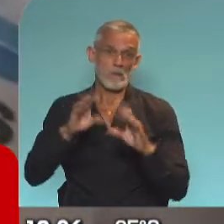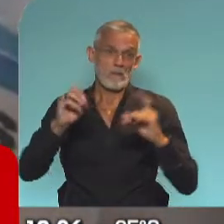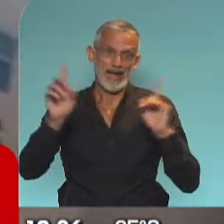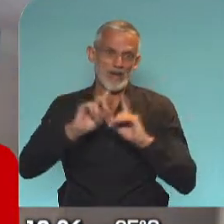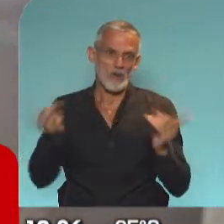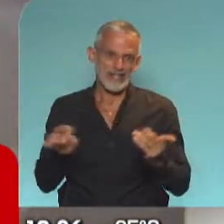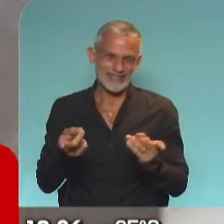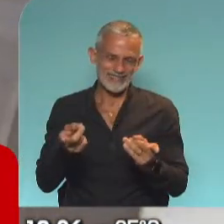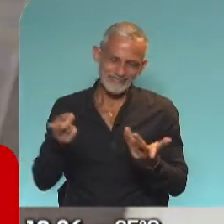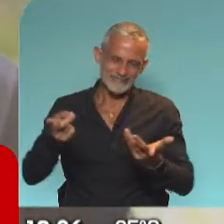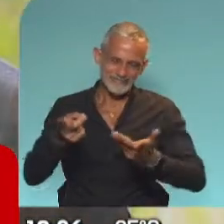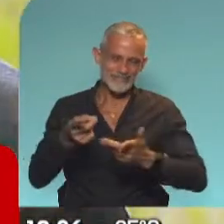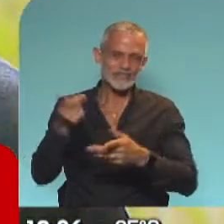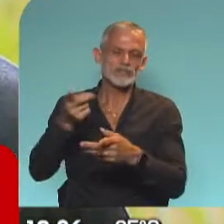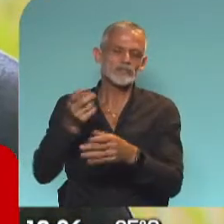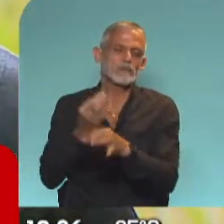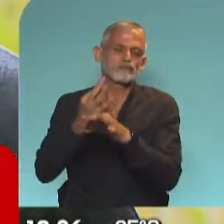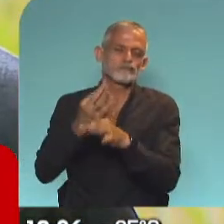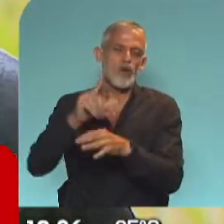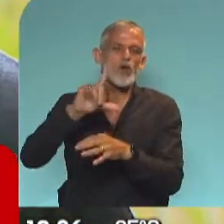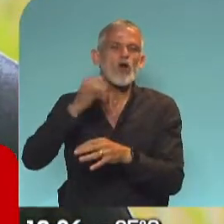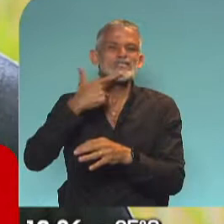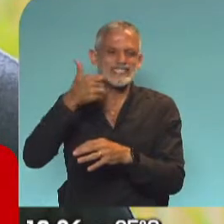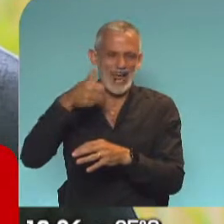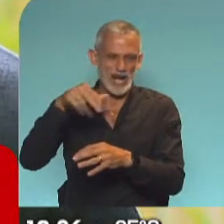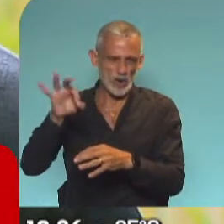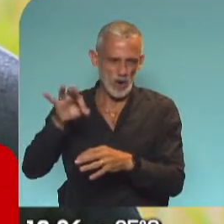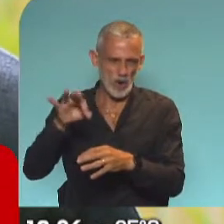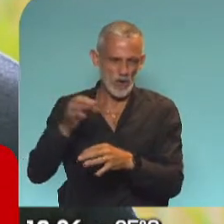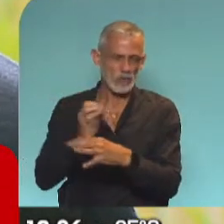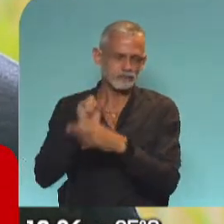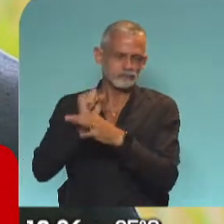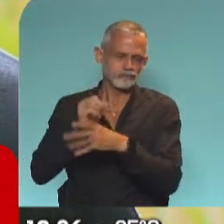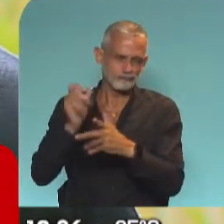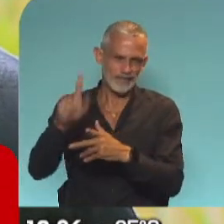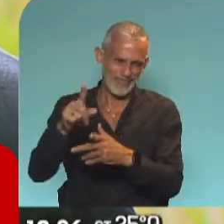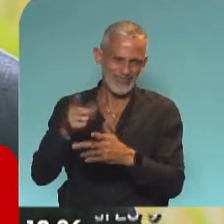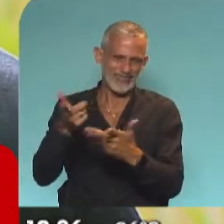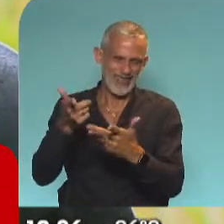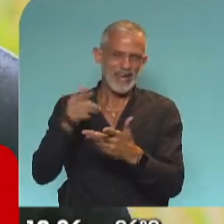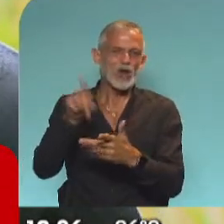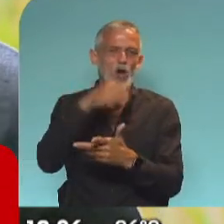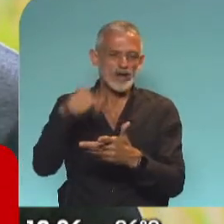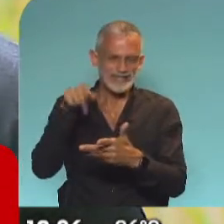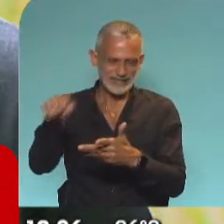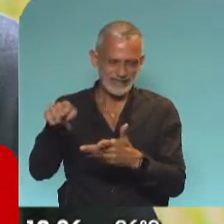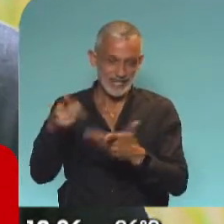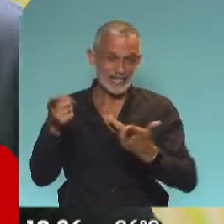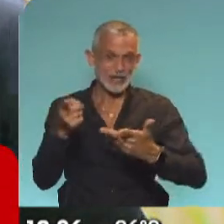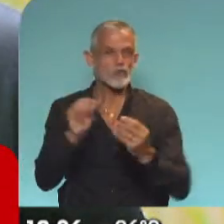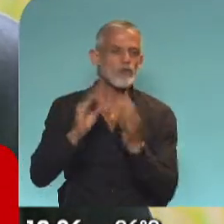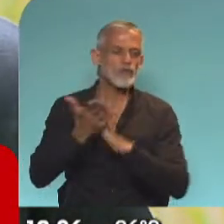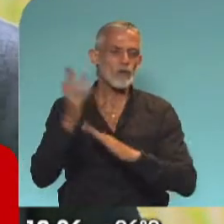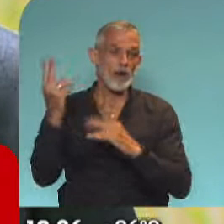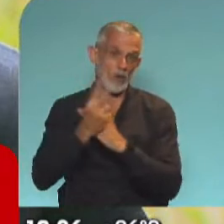así describe el virólogo del CONICET, Hugo Lozano, la situación de relajamiento en las pautas de prevención contra el coronavirus.